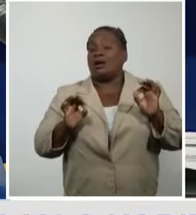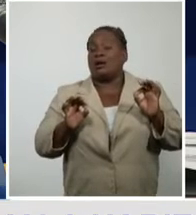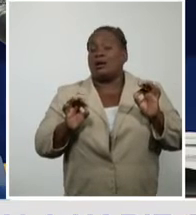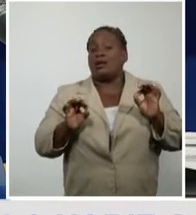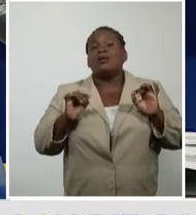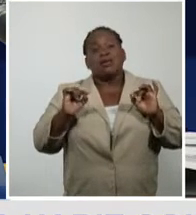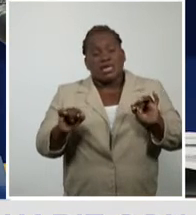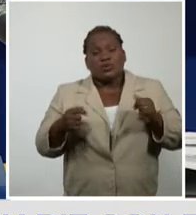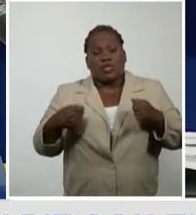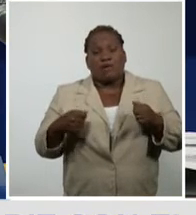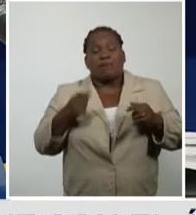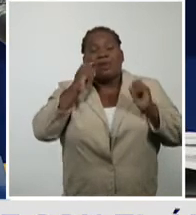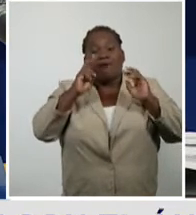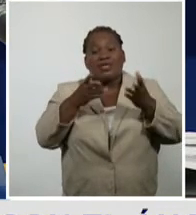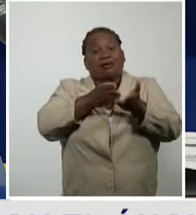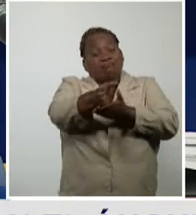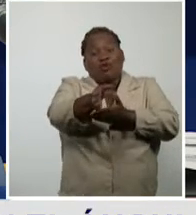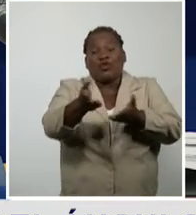la vida sigue.